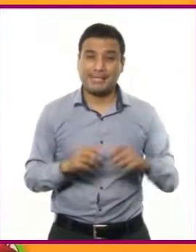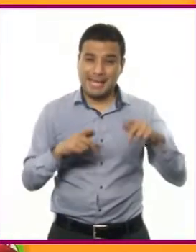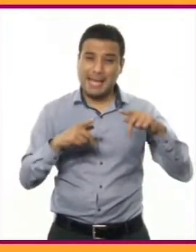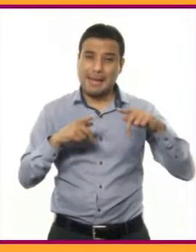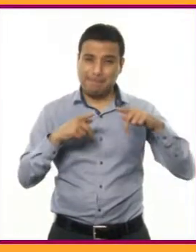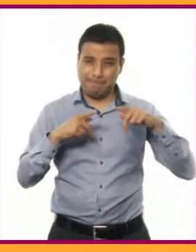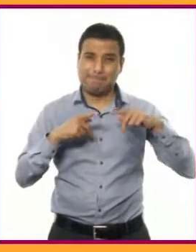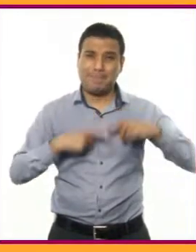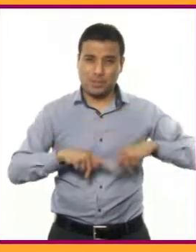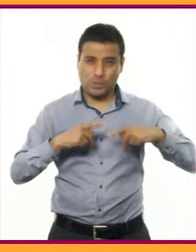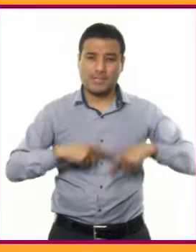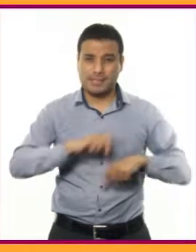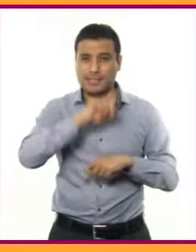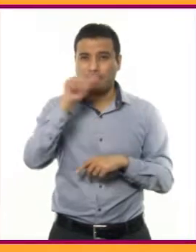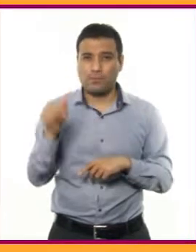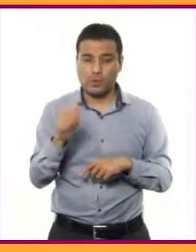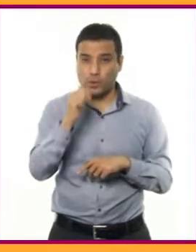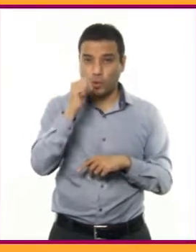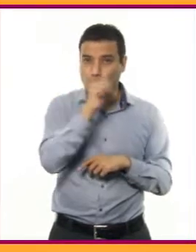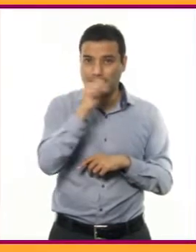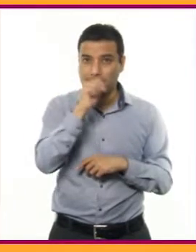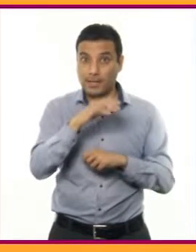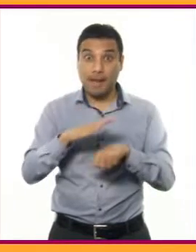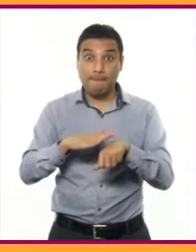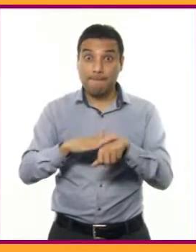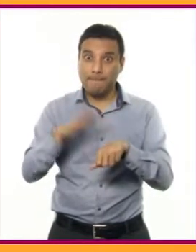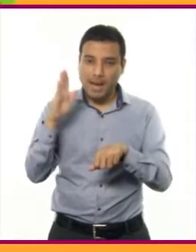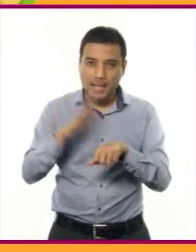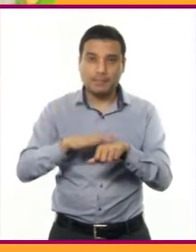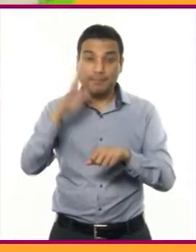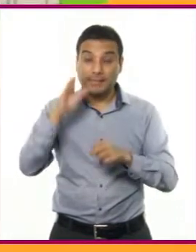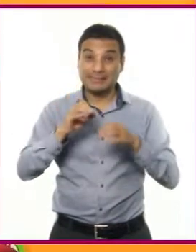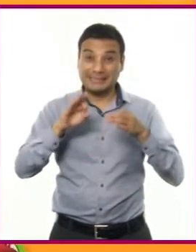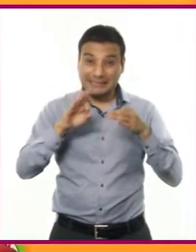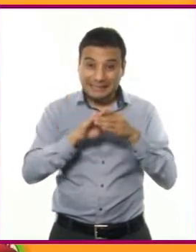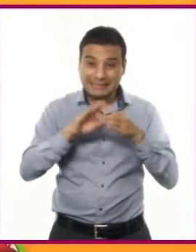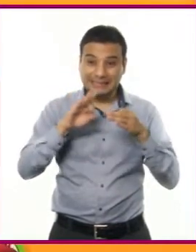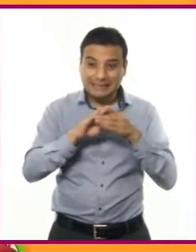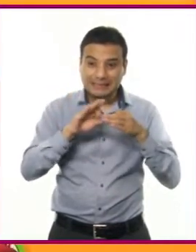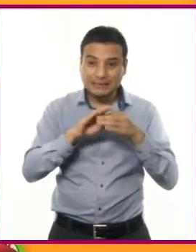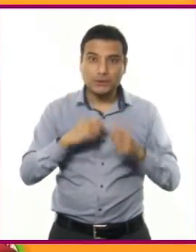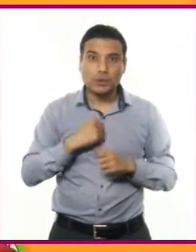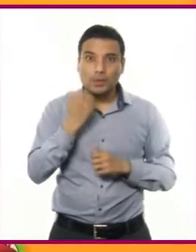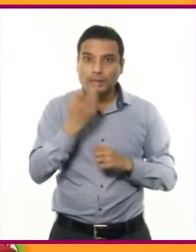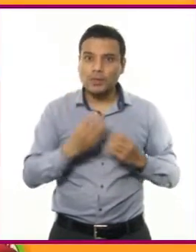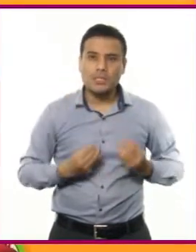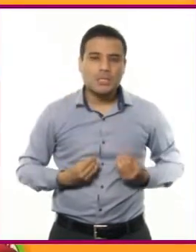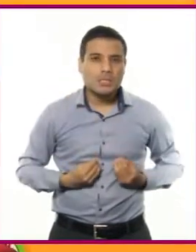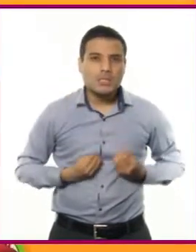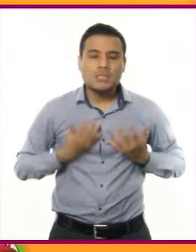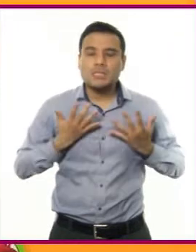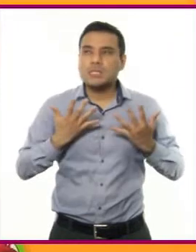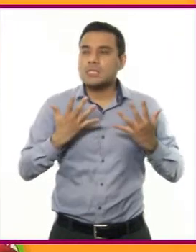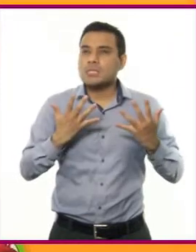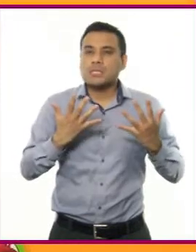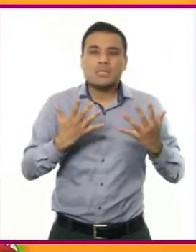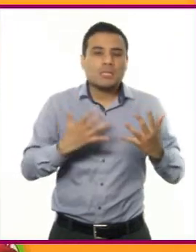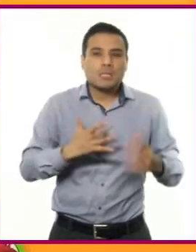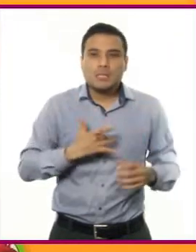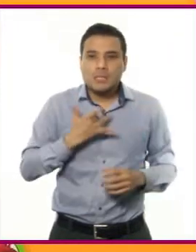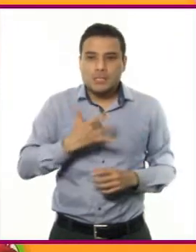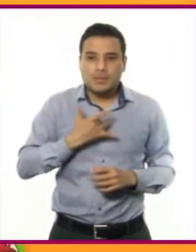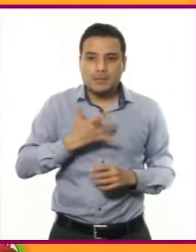consumen dosis más altas y con mayor frecuencia para intentar sentir la misma euforia y aliviar